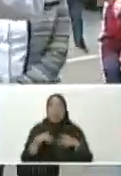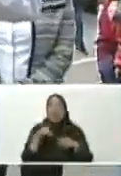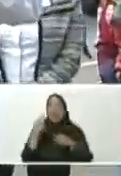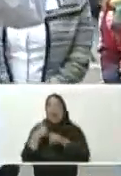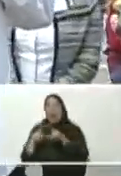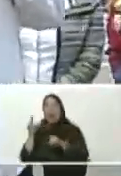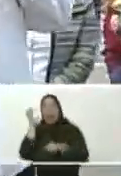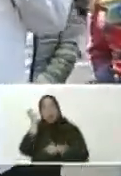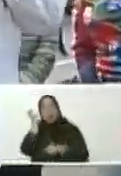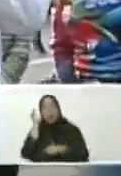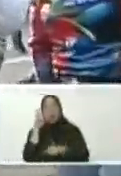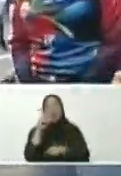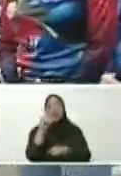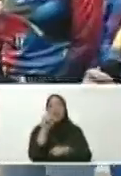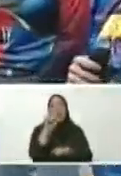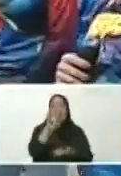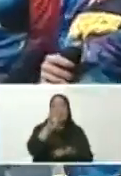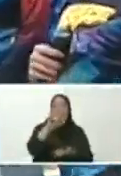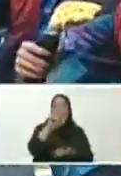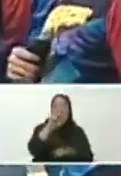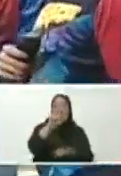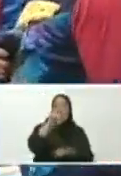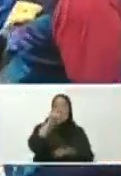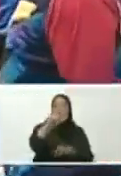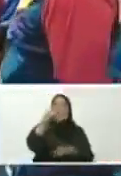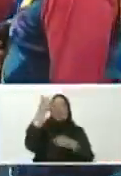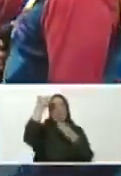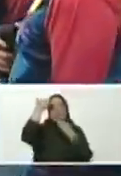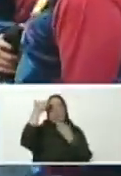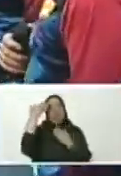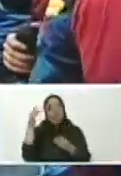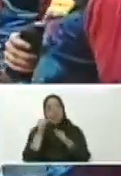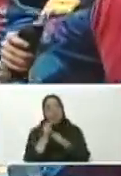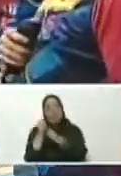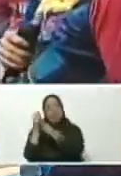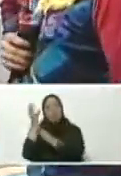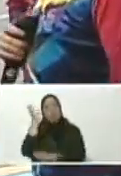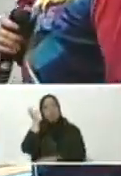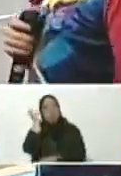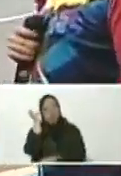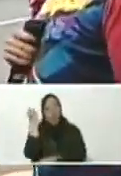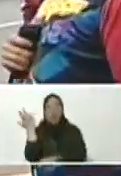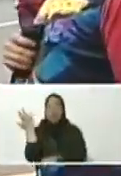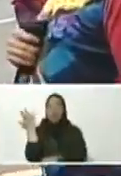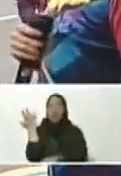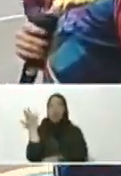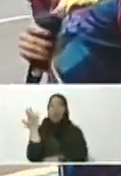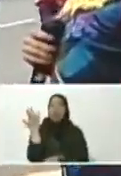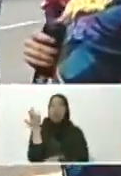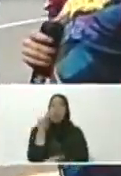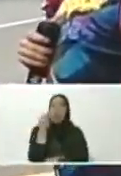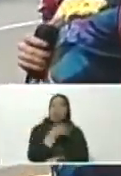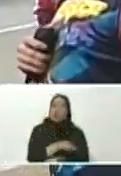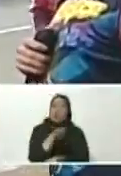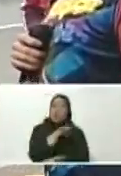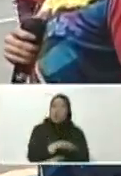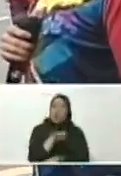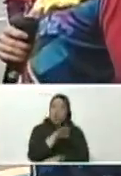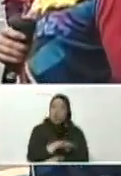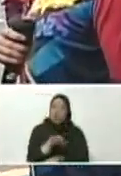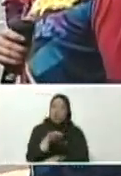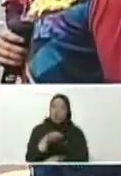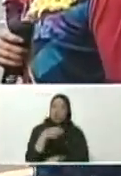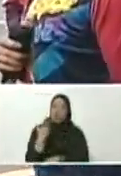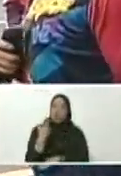a Dayana. Mi saludo, mujeres, lideresa, ¿qué me tienen por aquí? La cartografía social, el